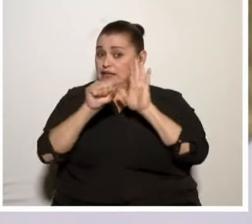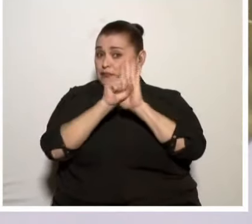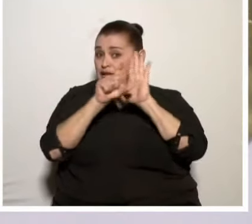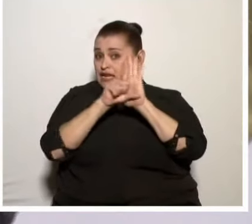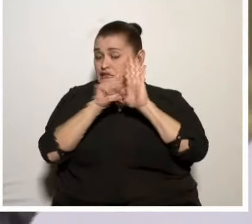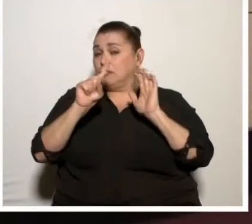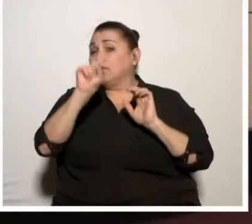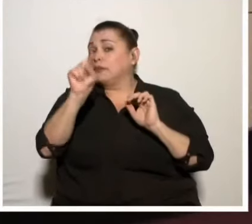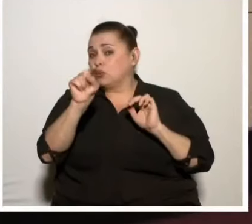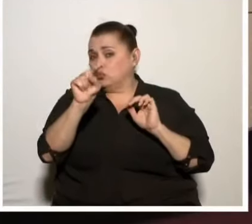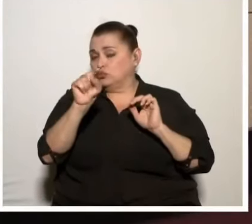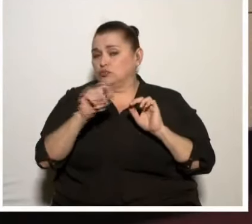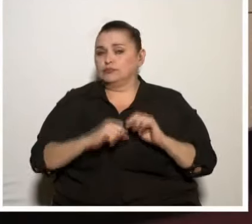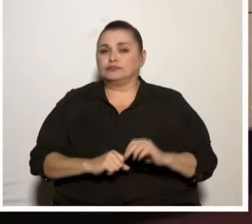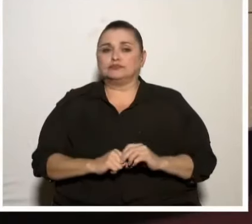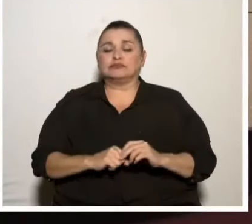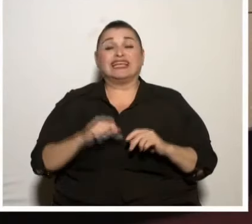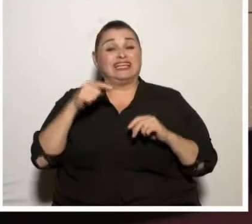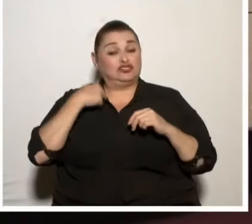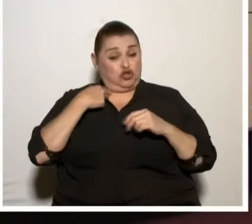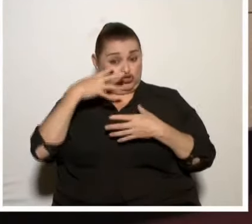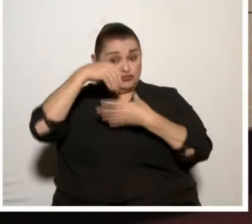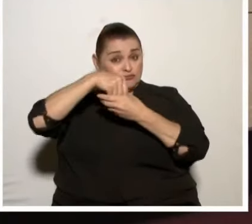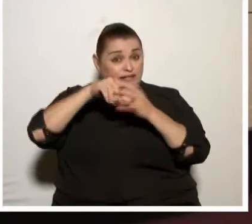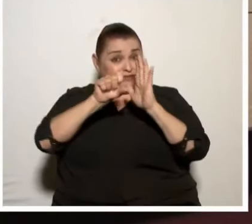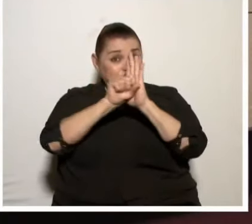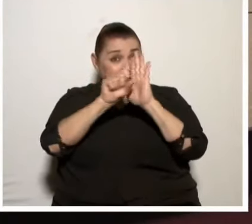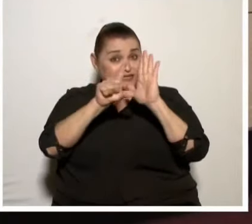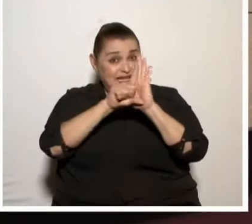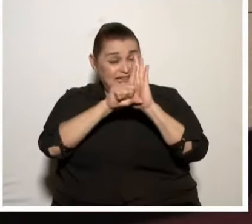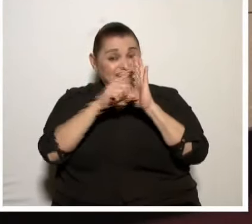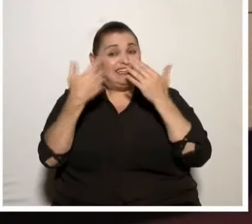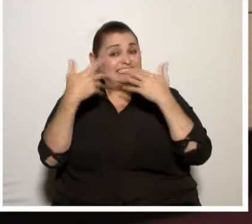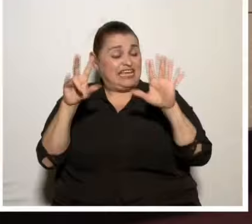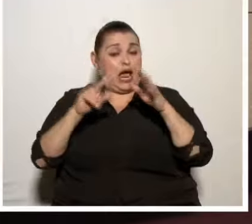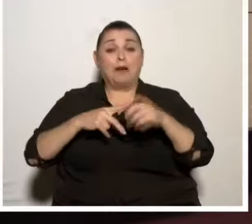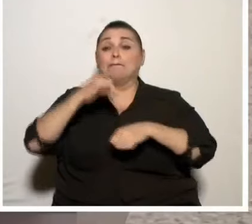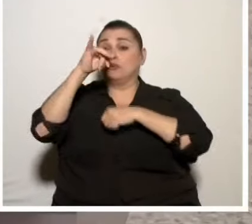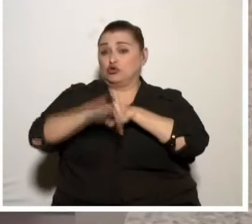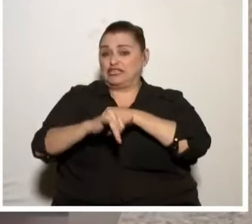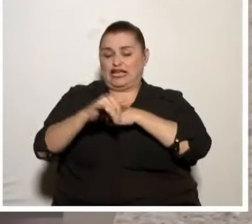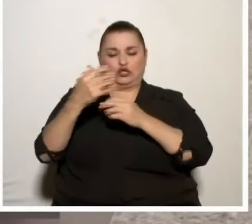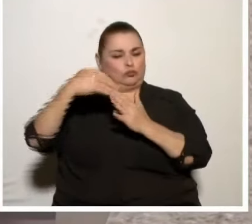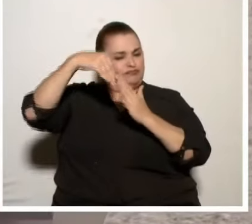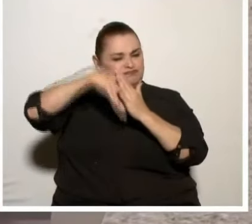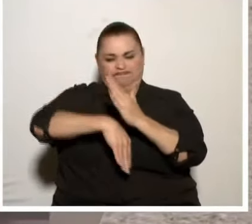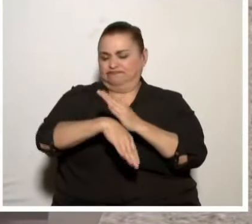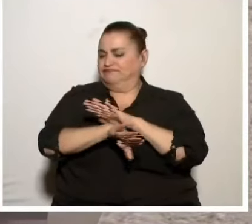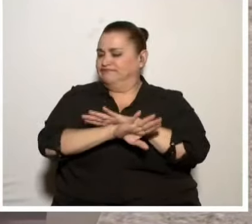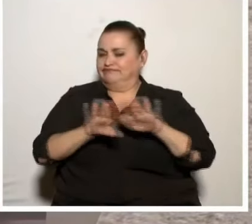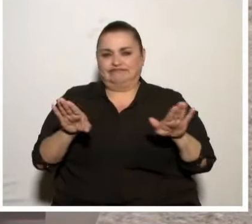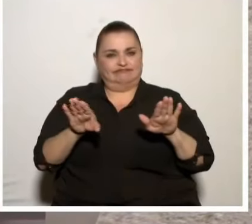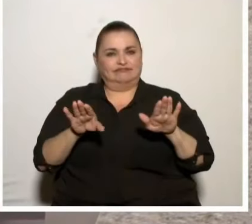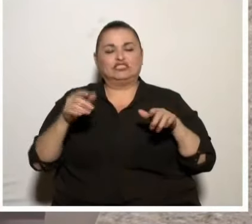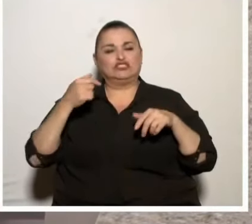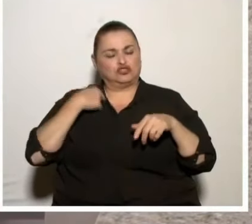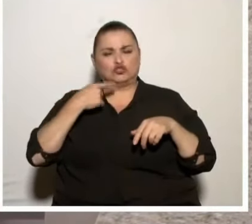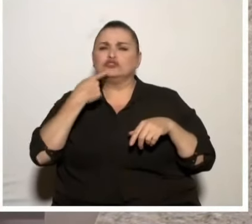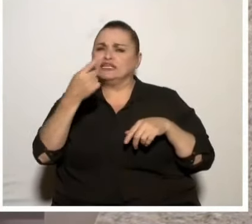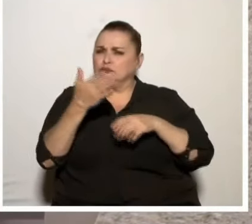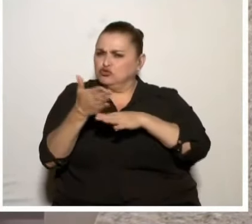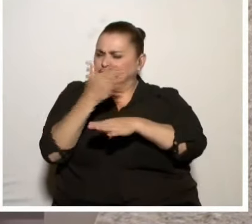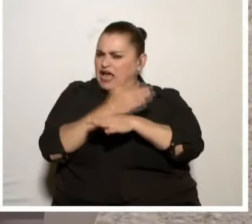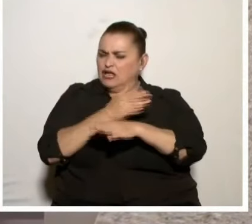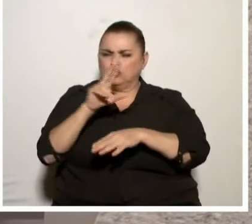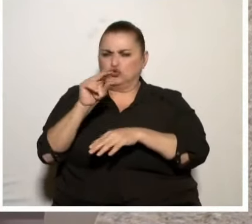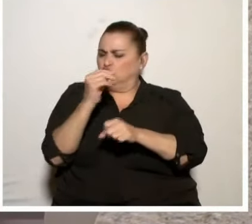Legislativa. Si estuviéramos en la Asamblea Legislativa, ya ese proyecto estaría enterrado. Les habríamos advertido que ni